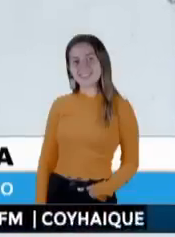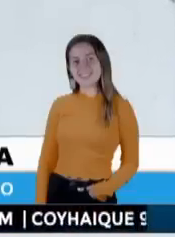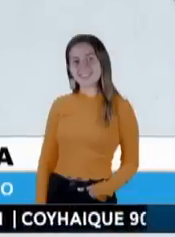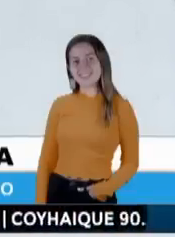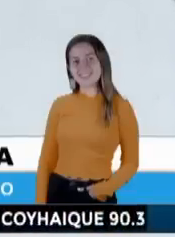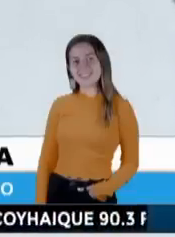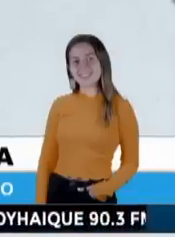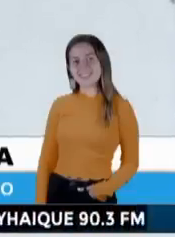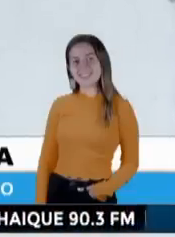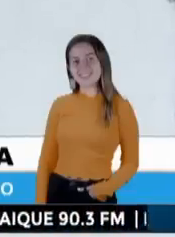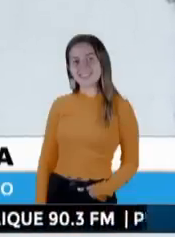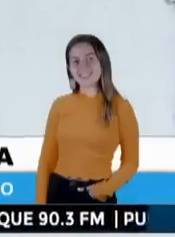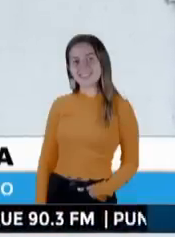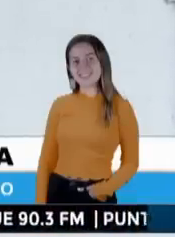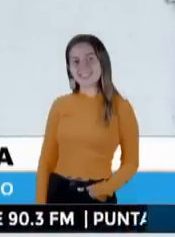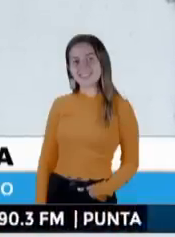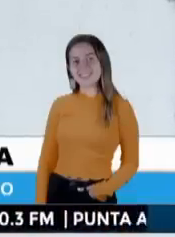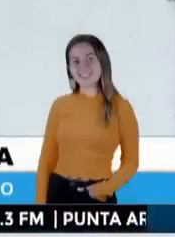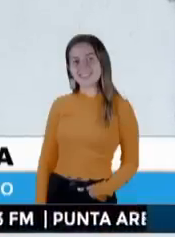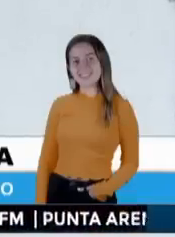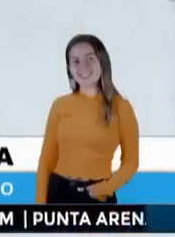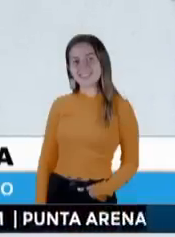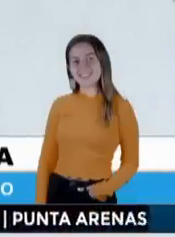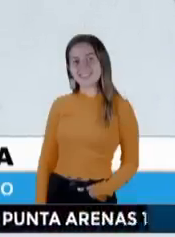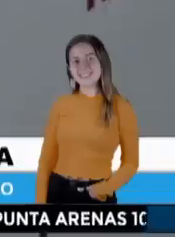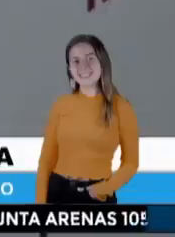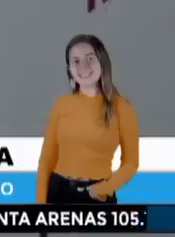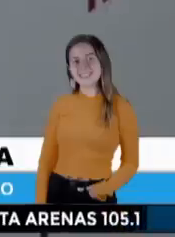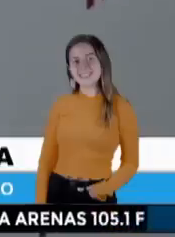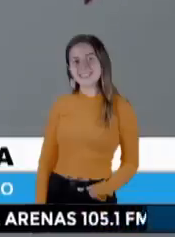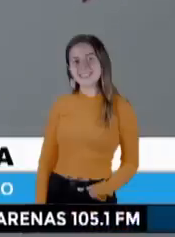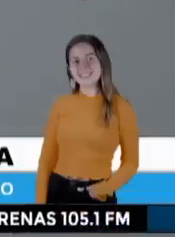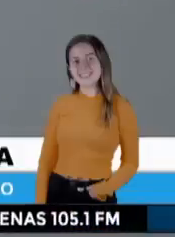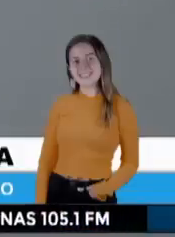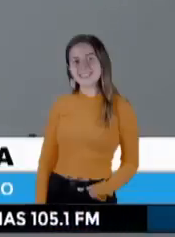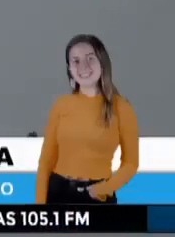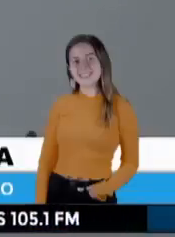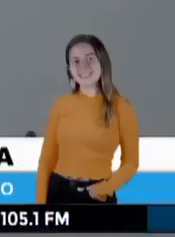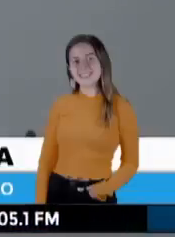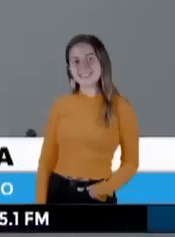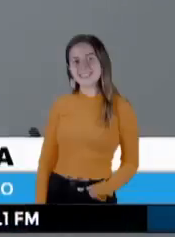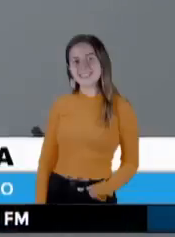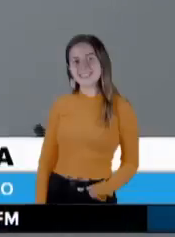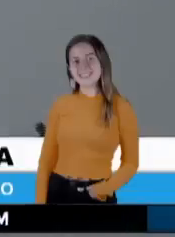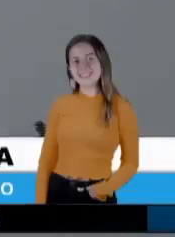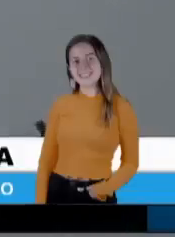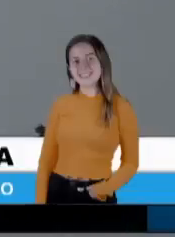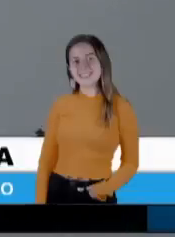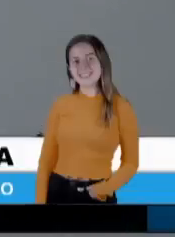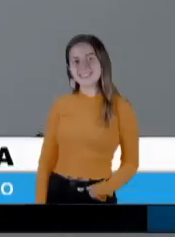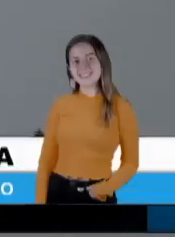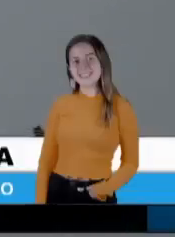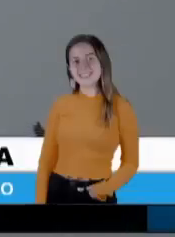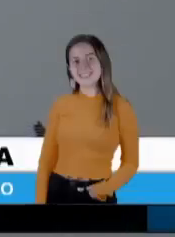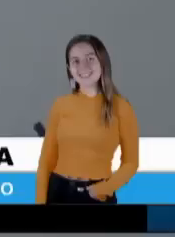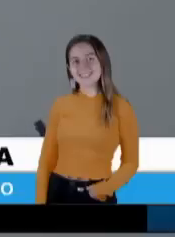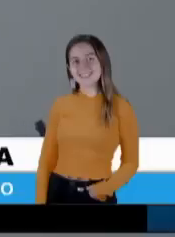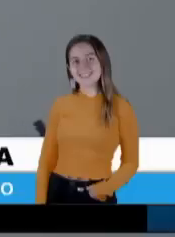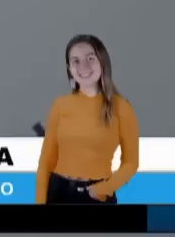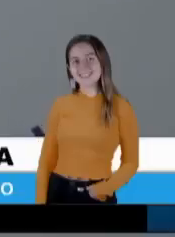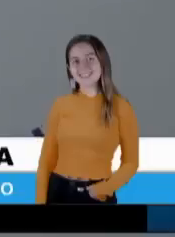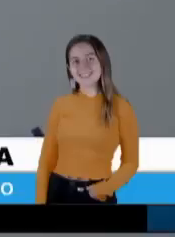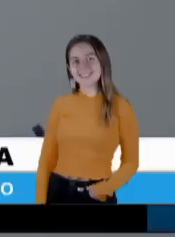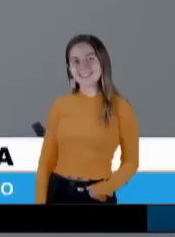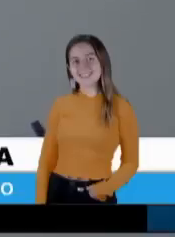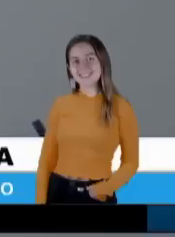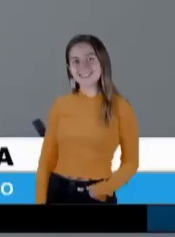de este comunicado. Un triunfo del rechazo no solo significa seguir con la constitución de Pinochet, sino que vuelve a colocar a la derecha